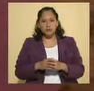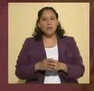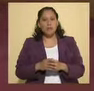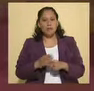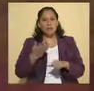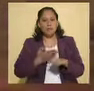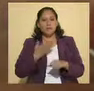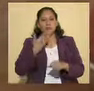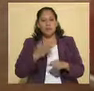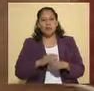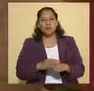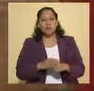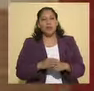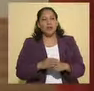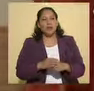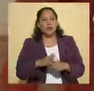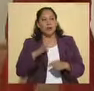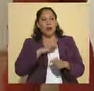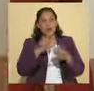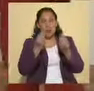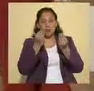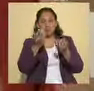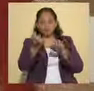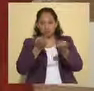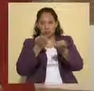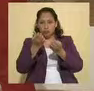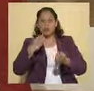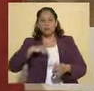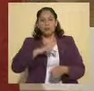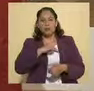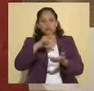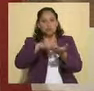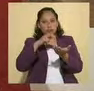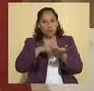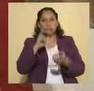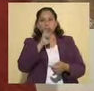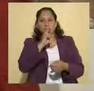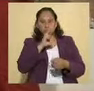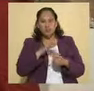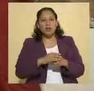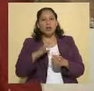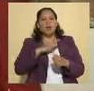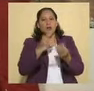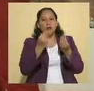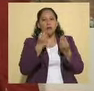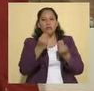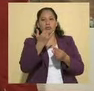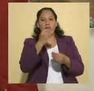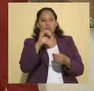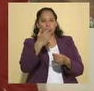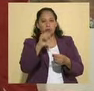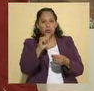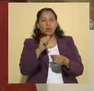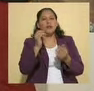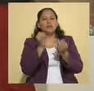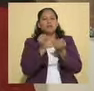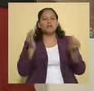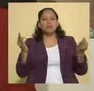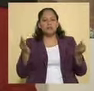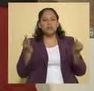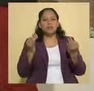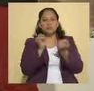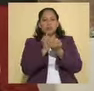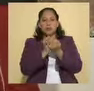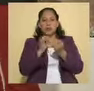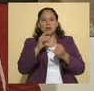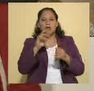Muy bien. Bueno, hay muchos ejercicios que vamos a ir haciendo sobre la respiración, que vienen mucho de la yoga, sí, del pilates y del control del